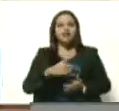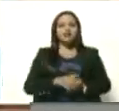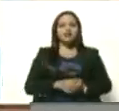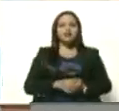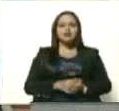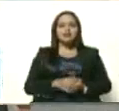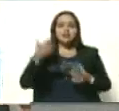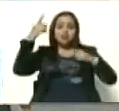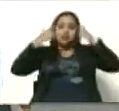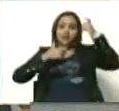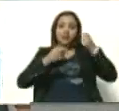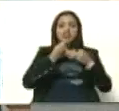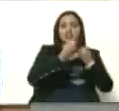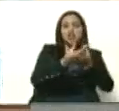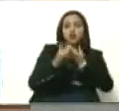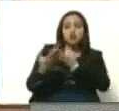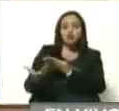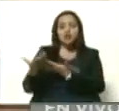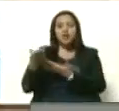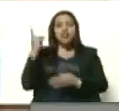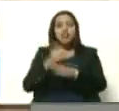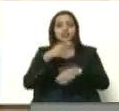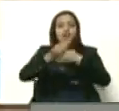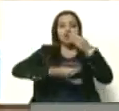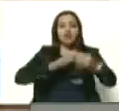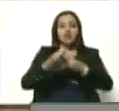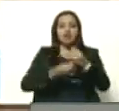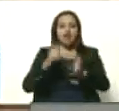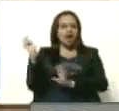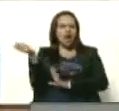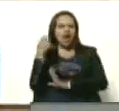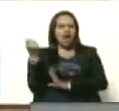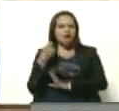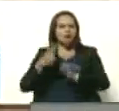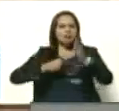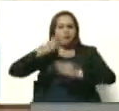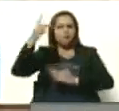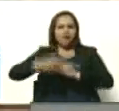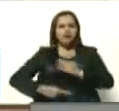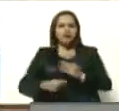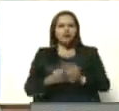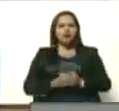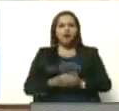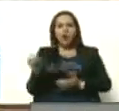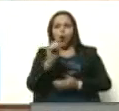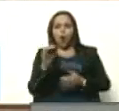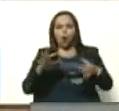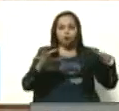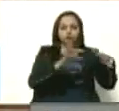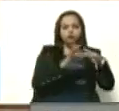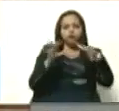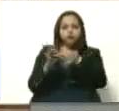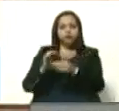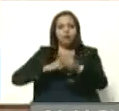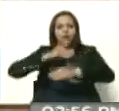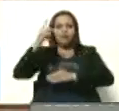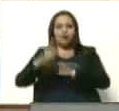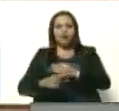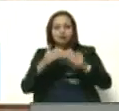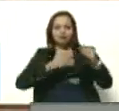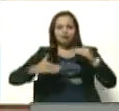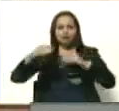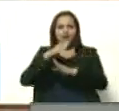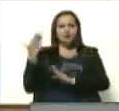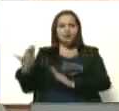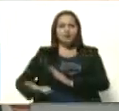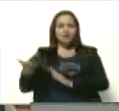discurso que habría que aplicar en Apure un plan o un conjunto de planes de alto